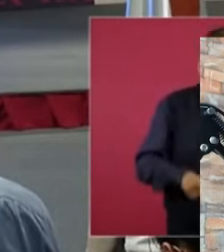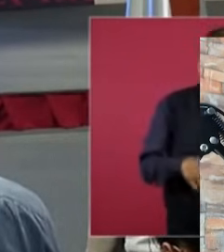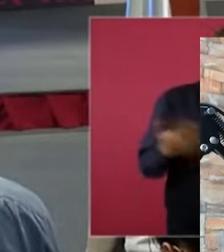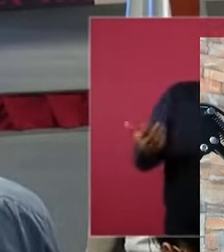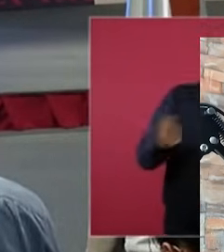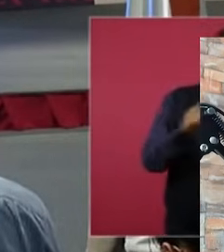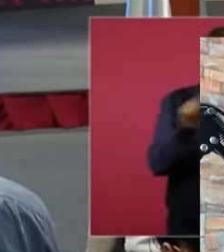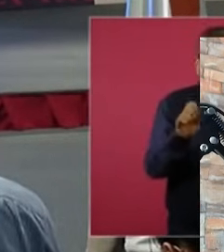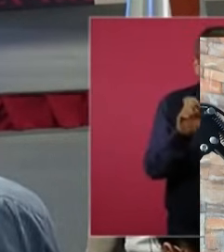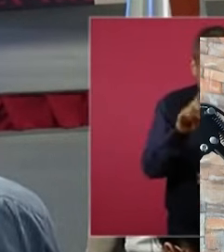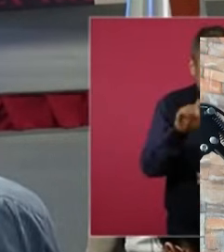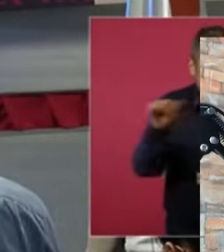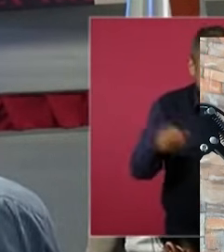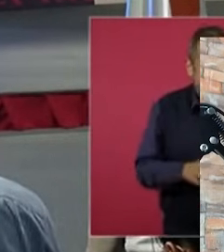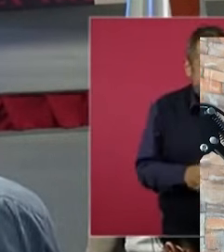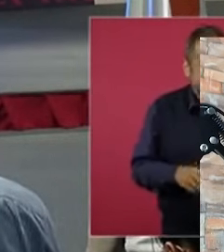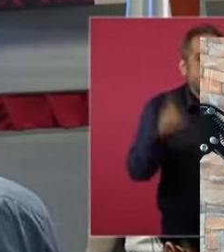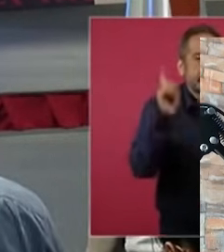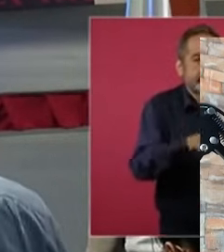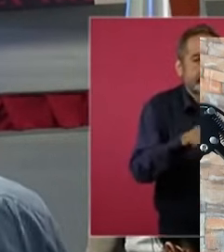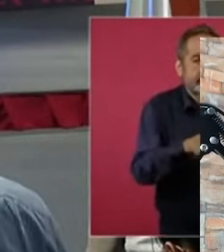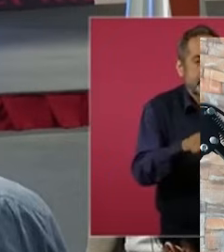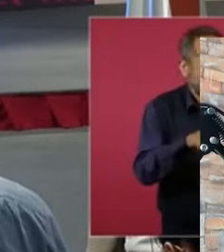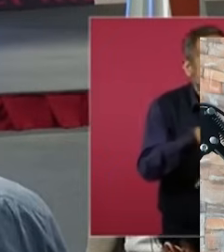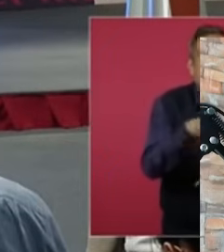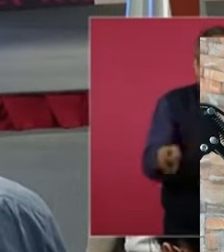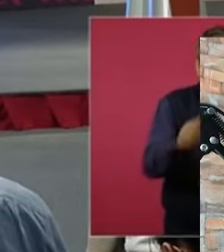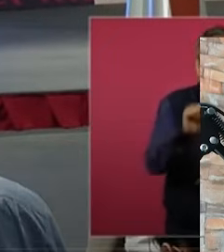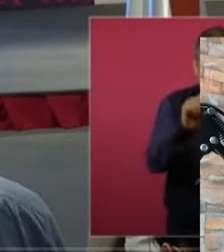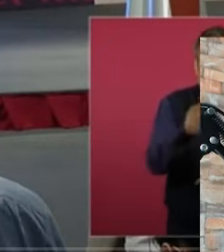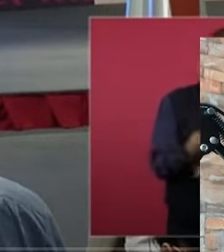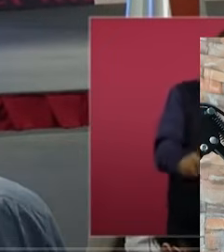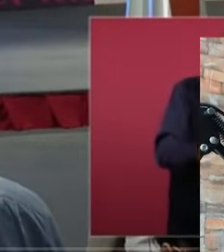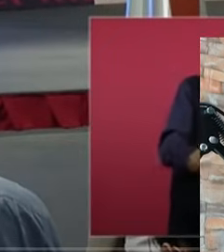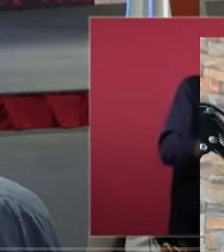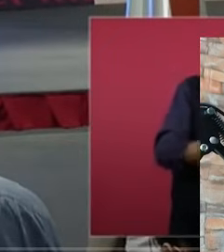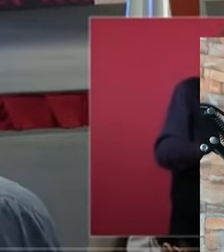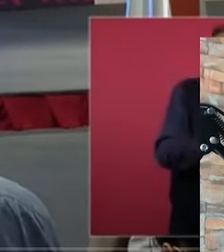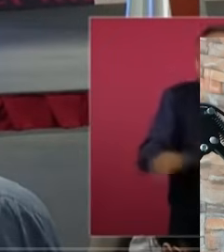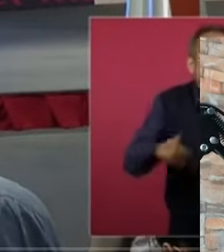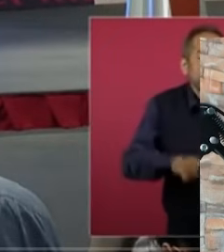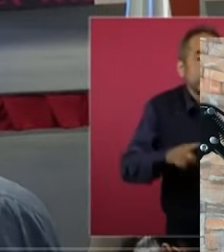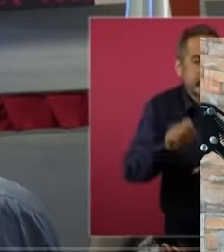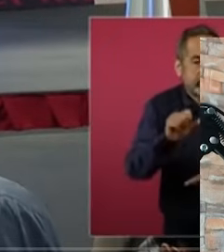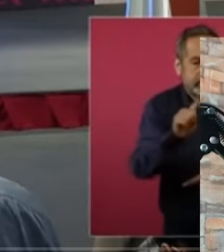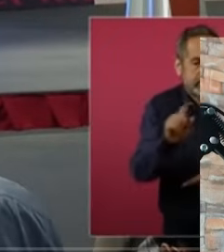Zedillo. ¿Quién reprimió en Arteal? Zedillo.